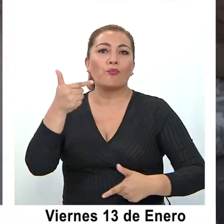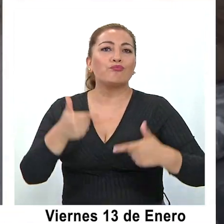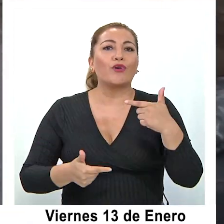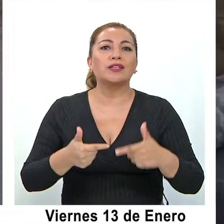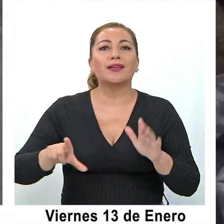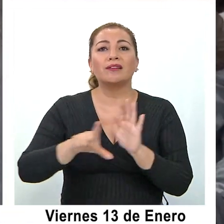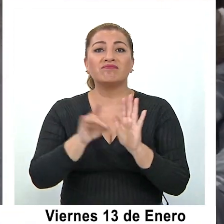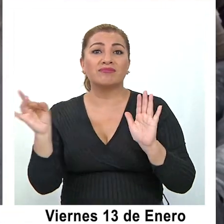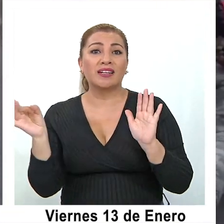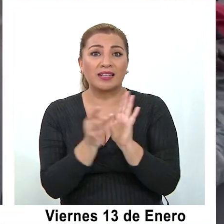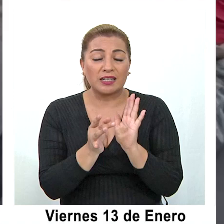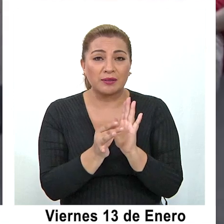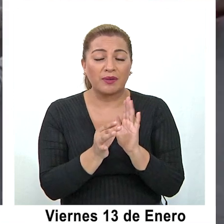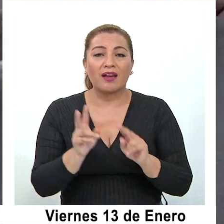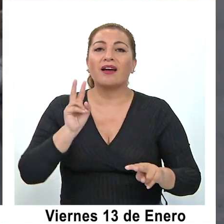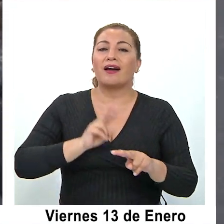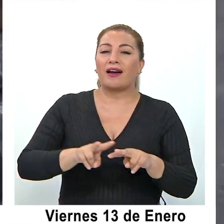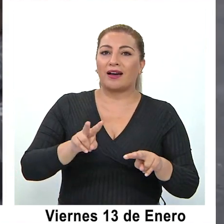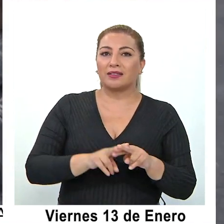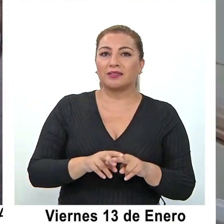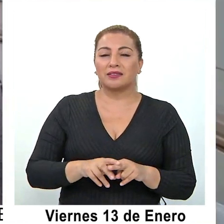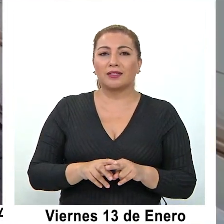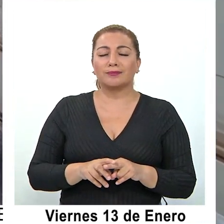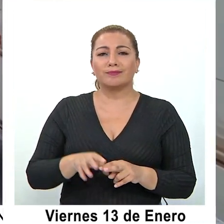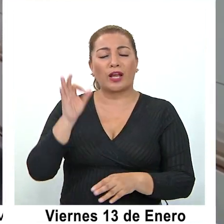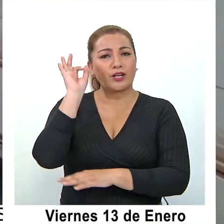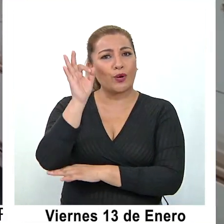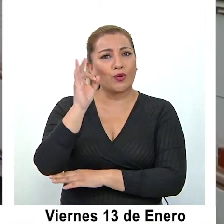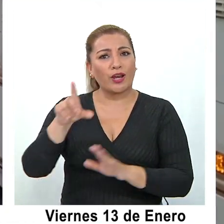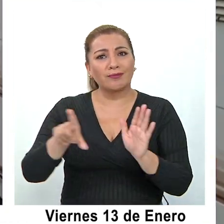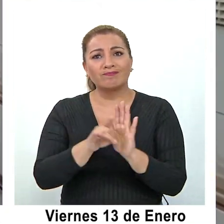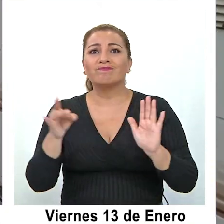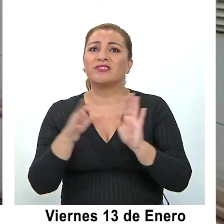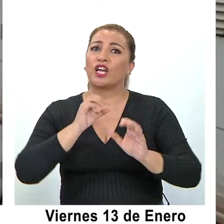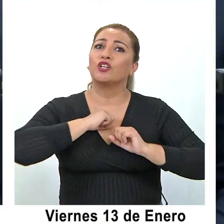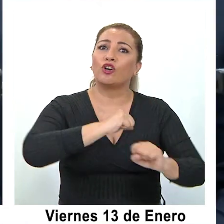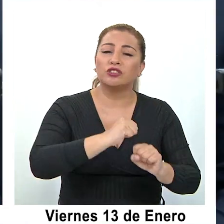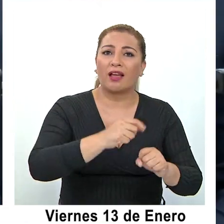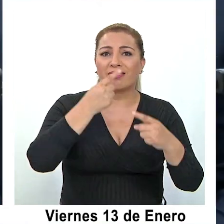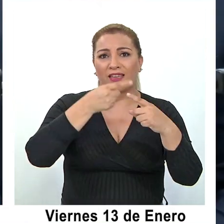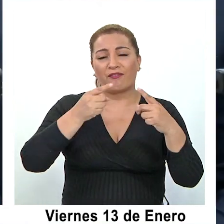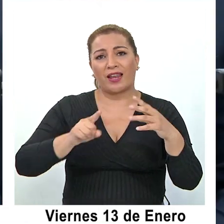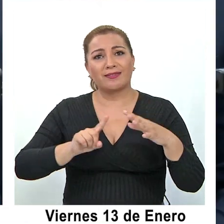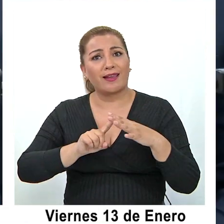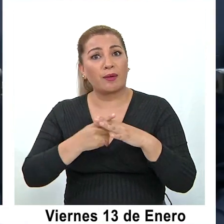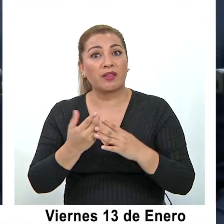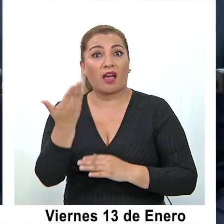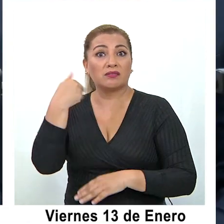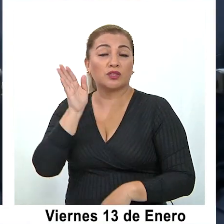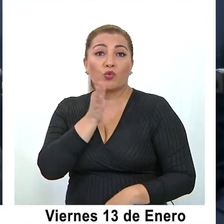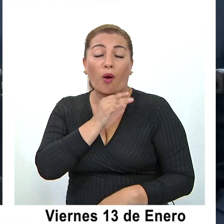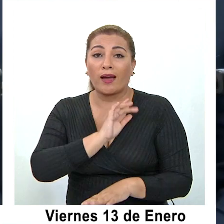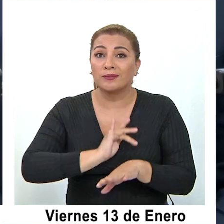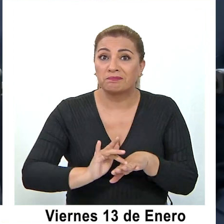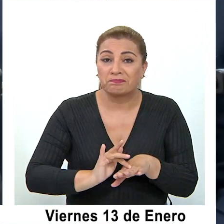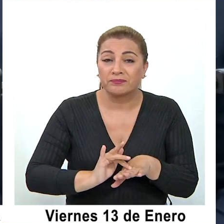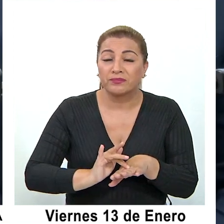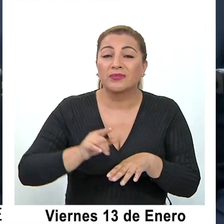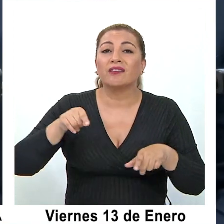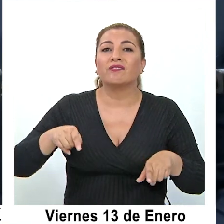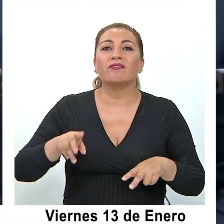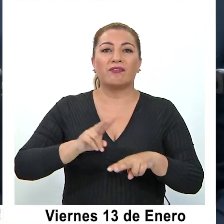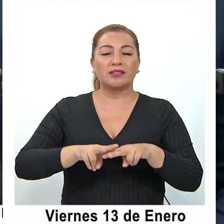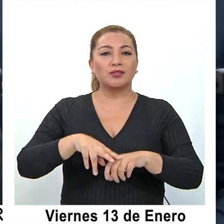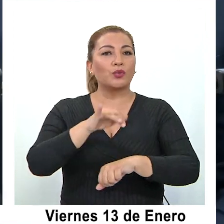para el crimen organizado. Hemos creado los consejos contra el crimen organizado, una batería de herramientas que antes no existía, que va a significar una